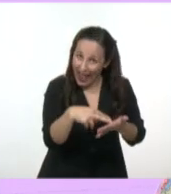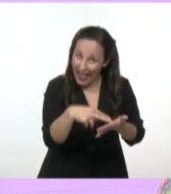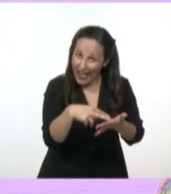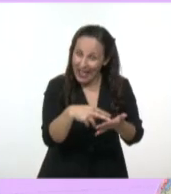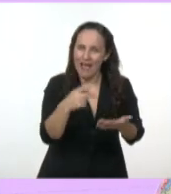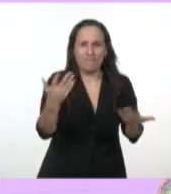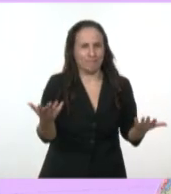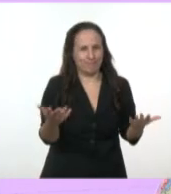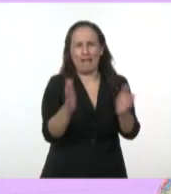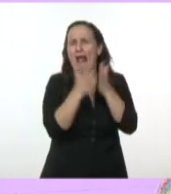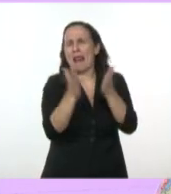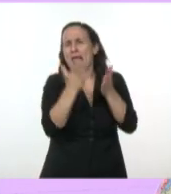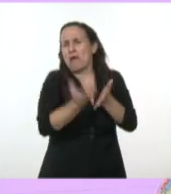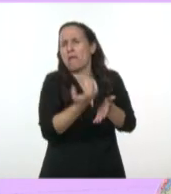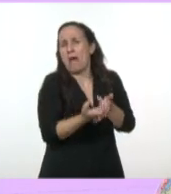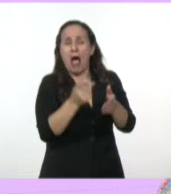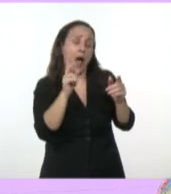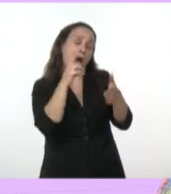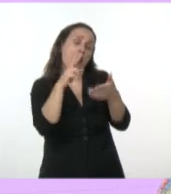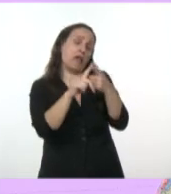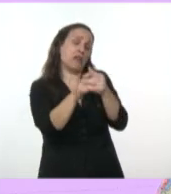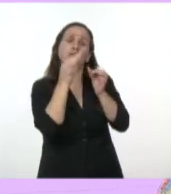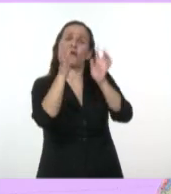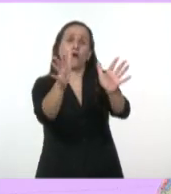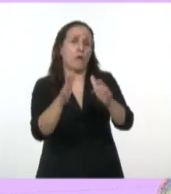un montón de libros o los lees directamente de ahí, como vos quieras.